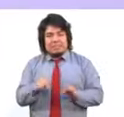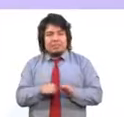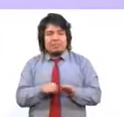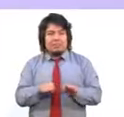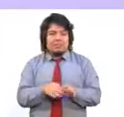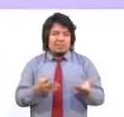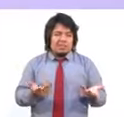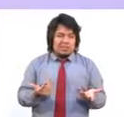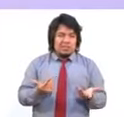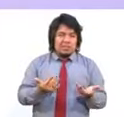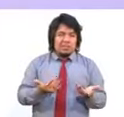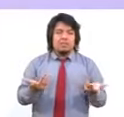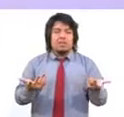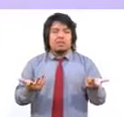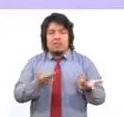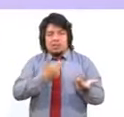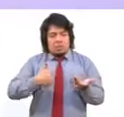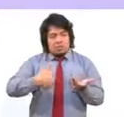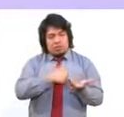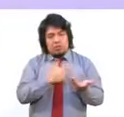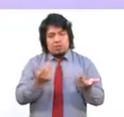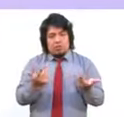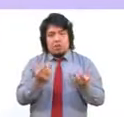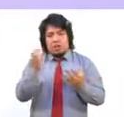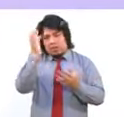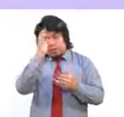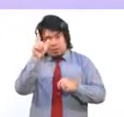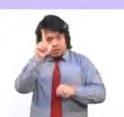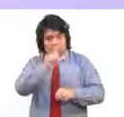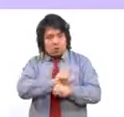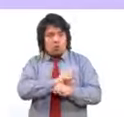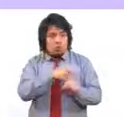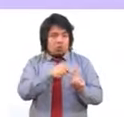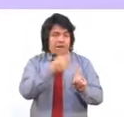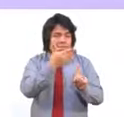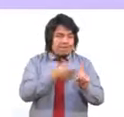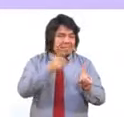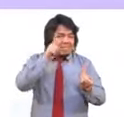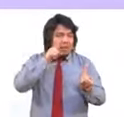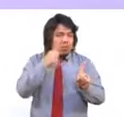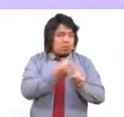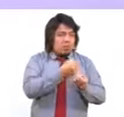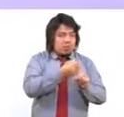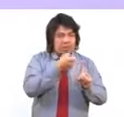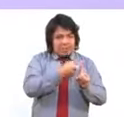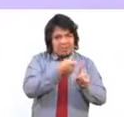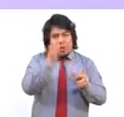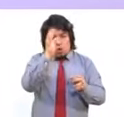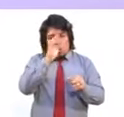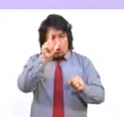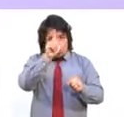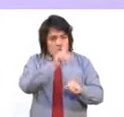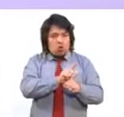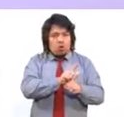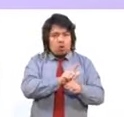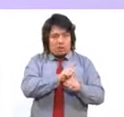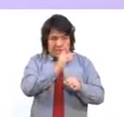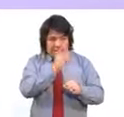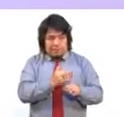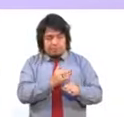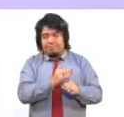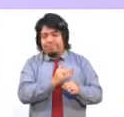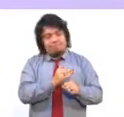inequívoco. ¿Qué es lo que queremos hacer? Que la cultura de la violencia contra las mujeres no es una cultura que aceptamos.